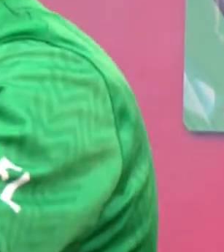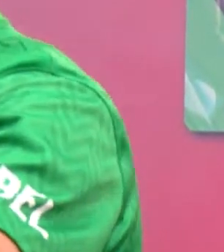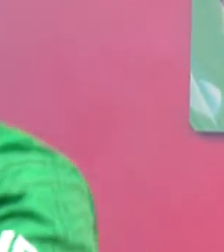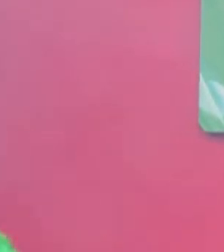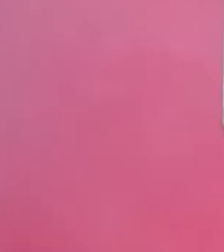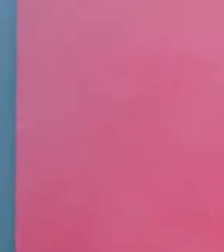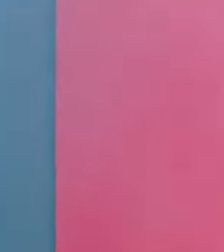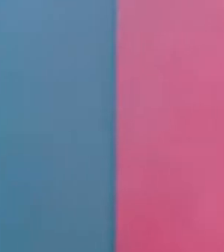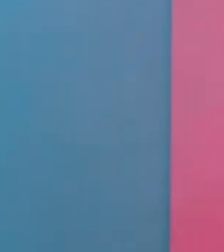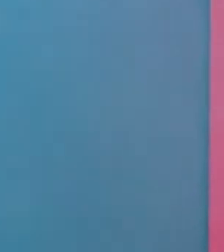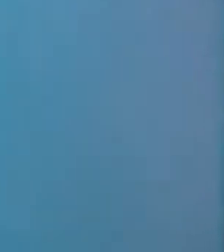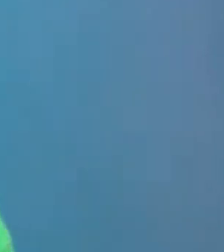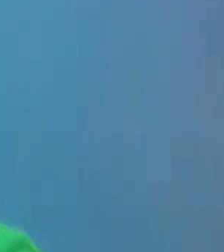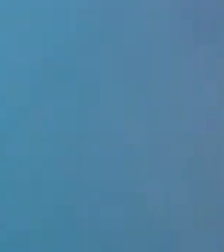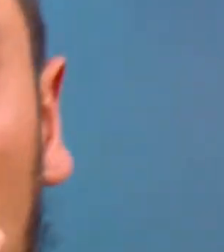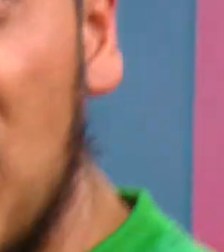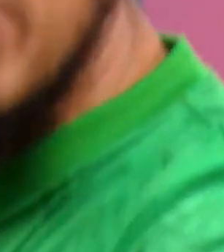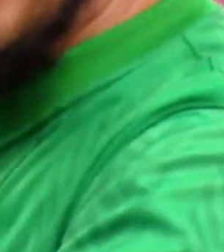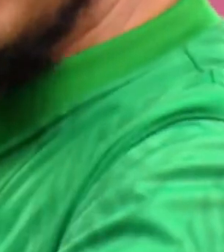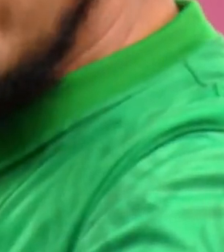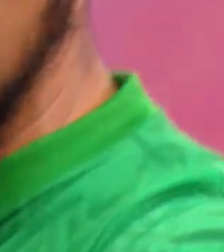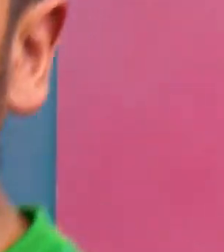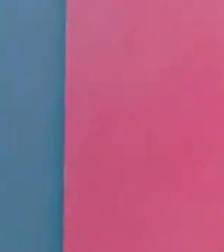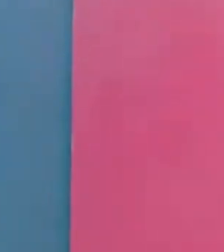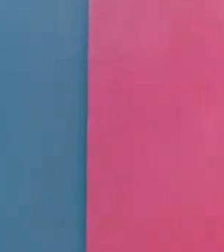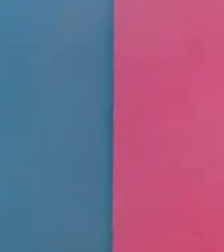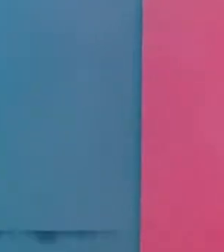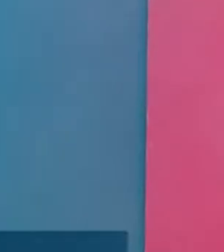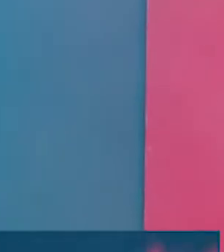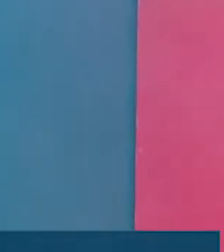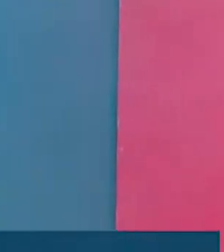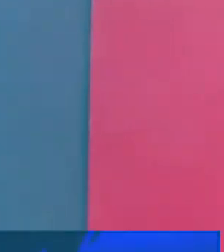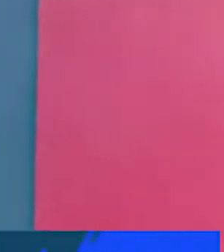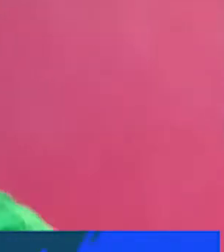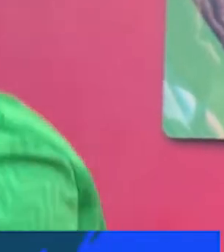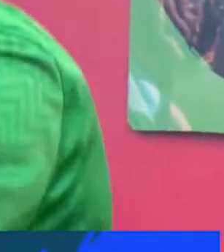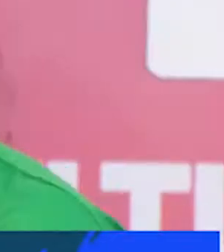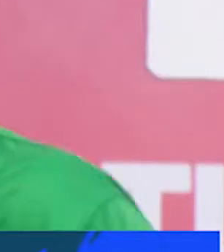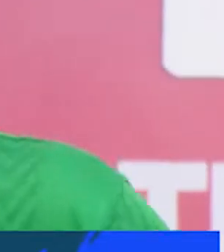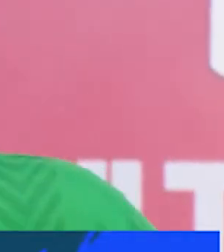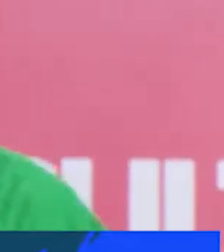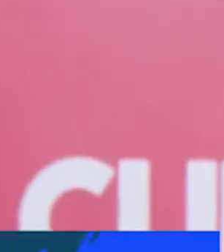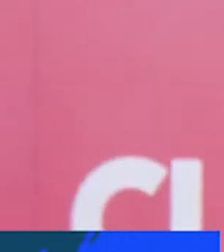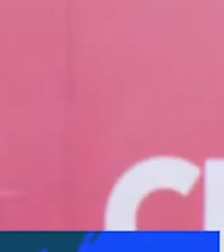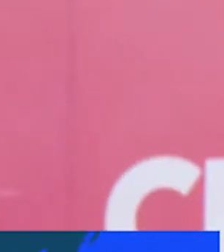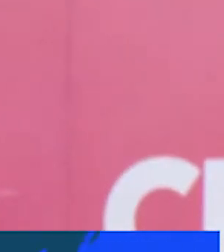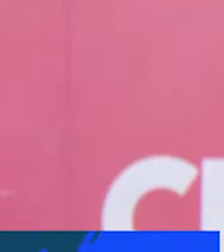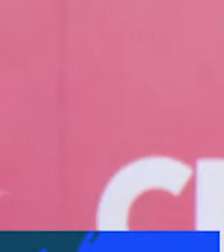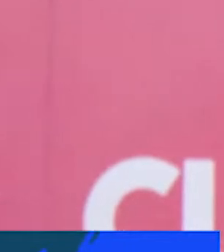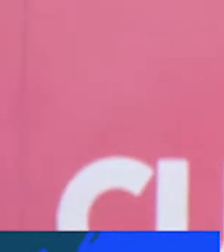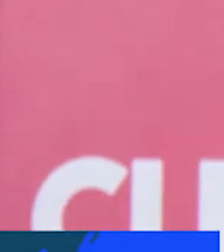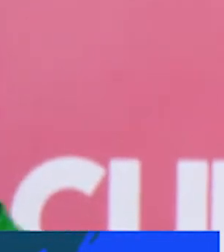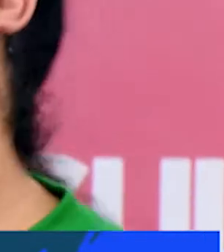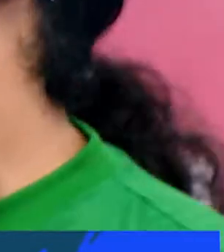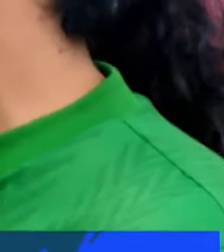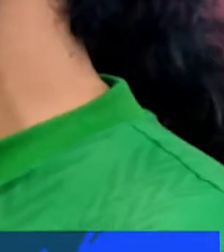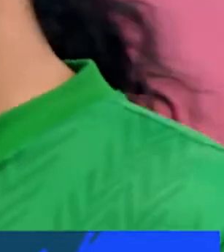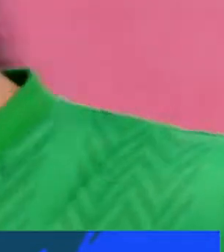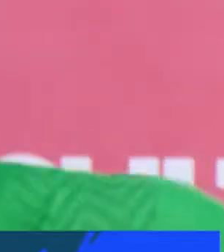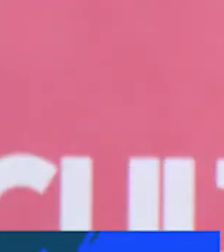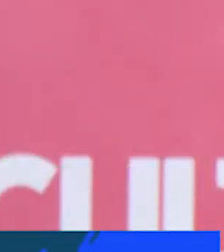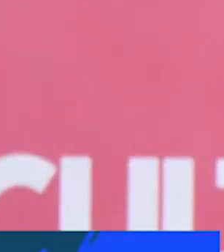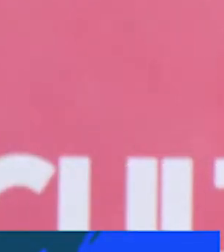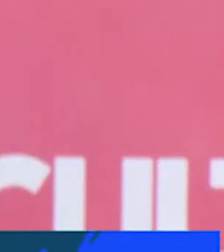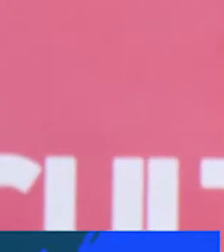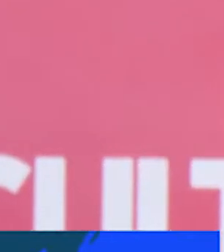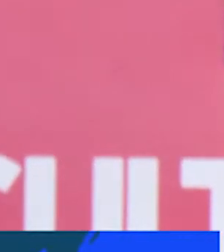el indígena que no habla castellano. Desde el gringo hippie que lucha contra el empresario. Desde el campesino que se expresa diferente. Hasta el